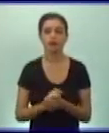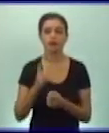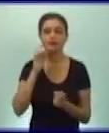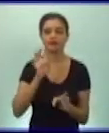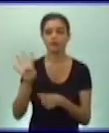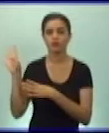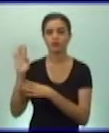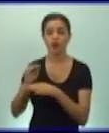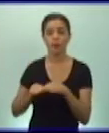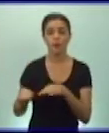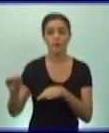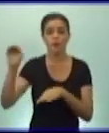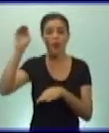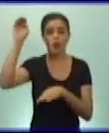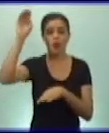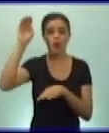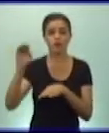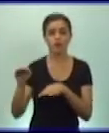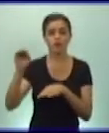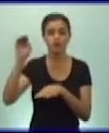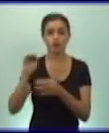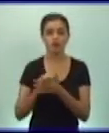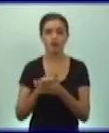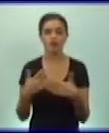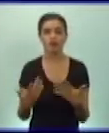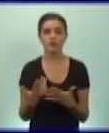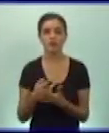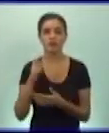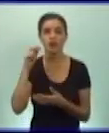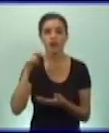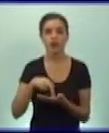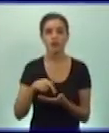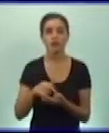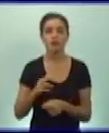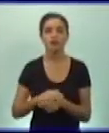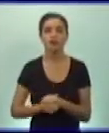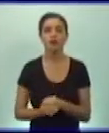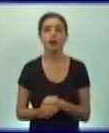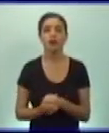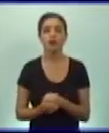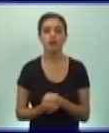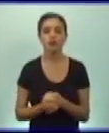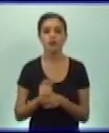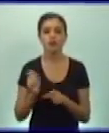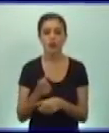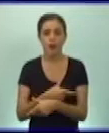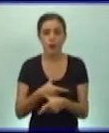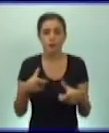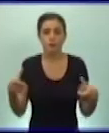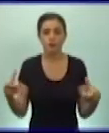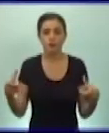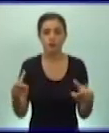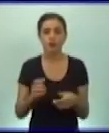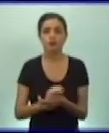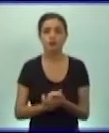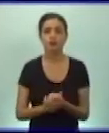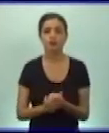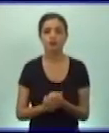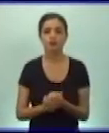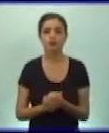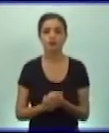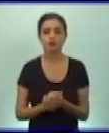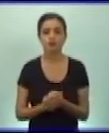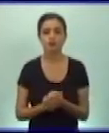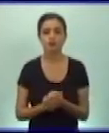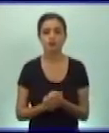pirámide representan a esa etapa del baby boom en los años 60 y 70. Que, por